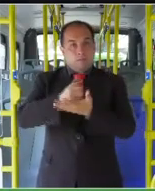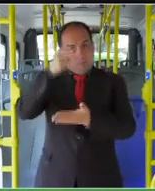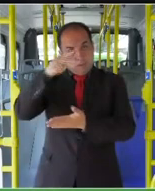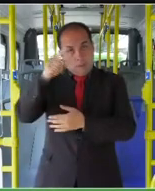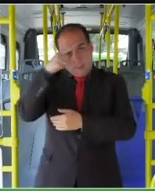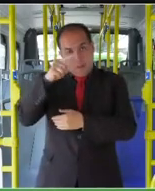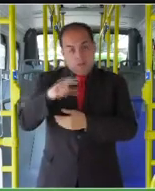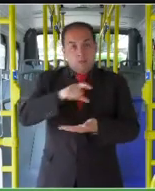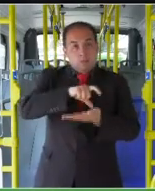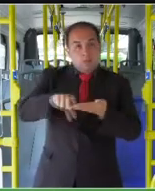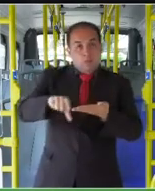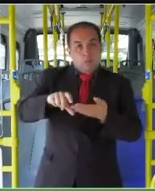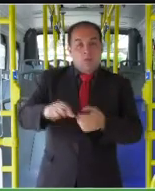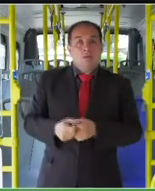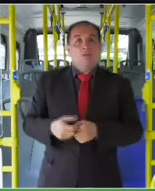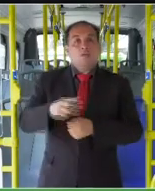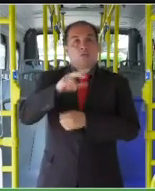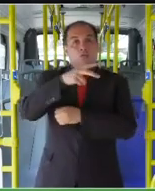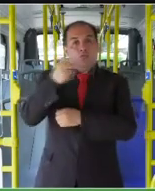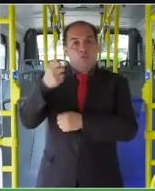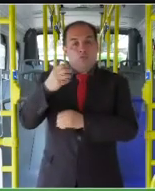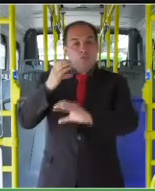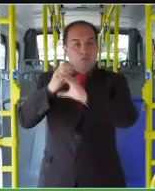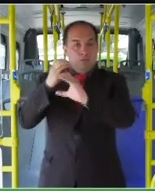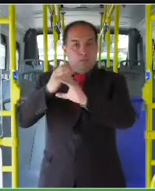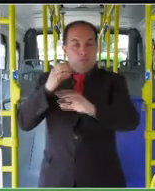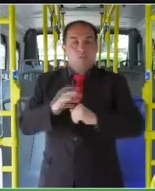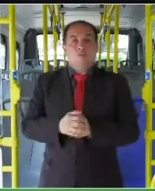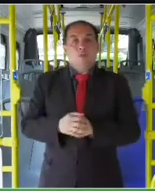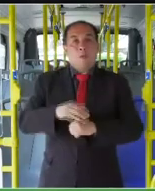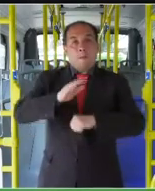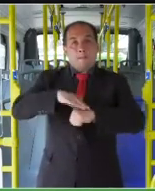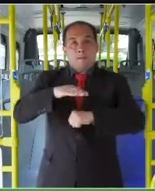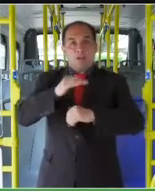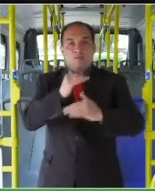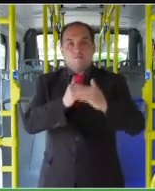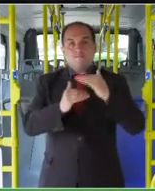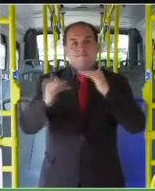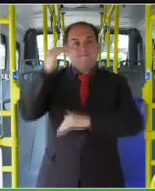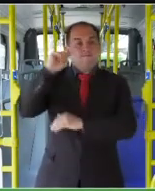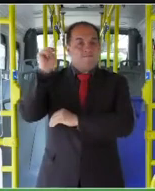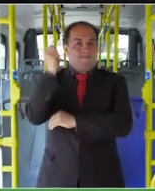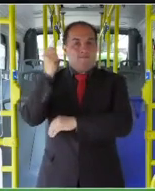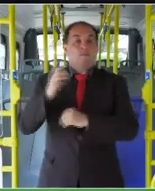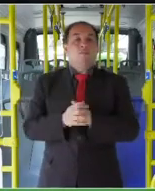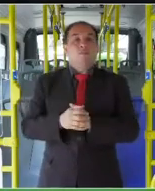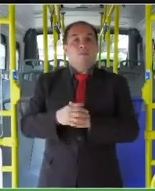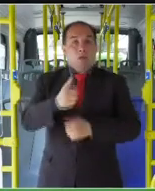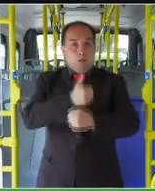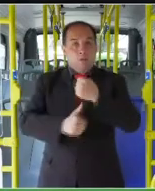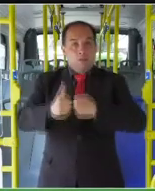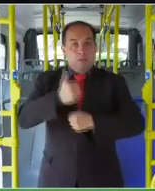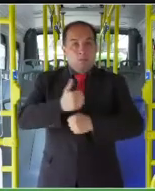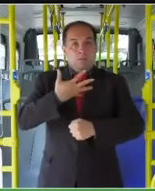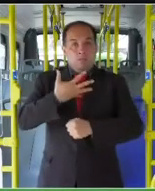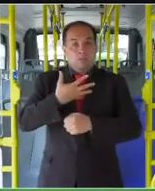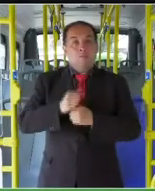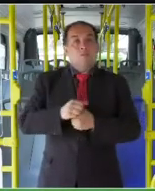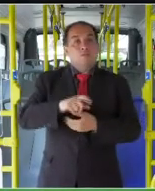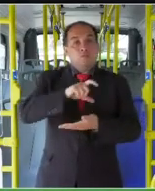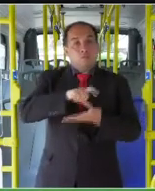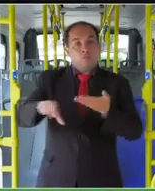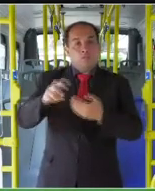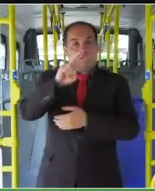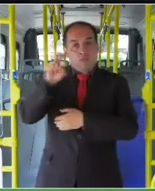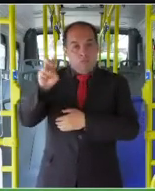de México para la adquisición de 800 unidades con la más elevada tecnología. El año pasado se adquirieron